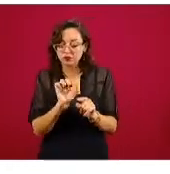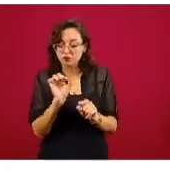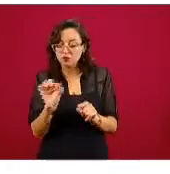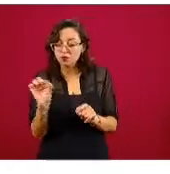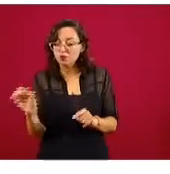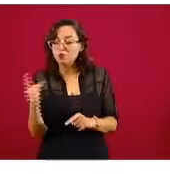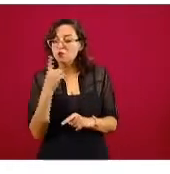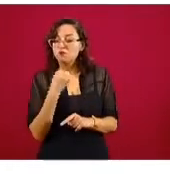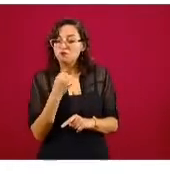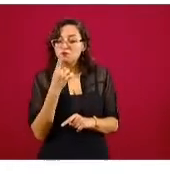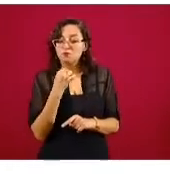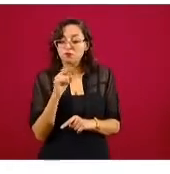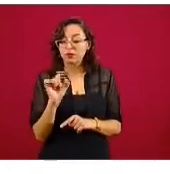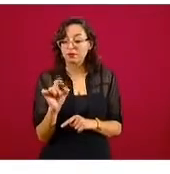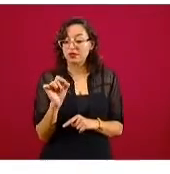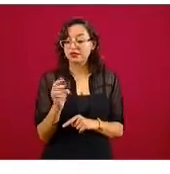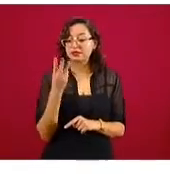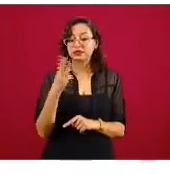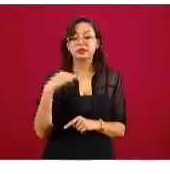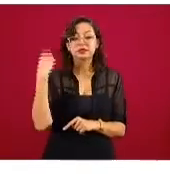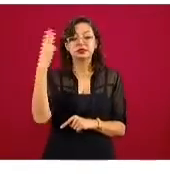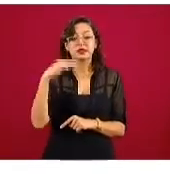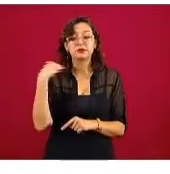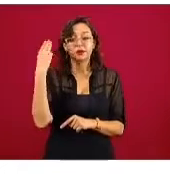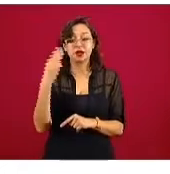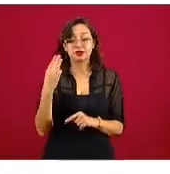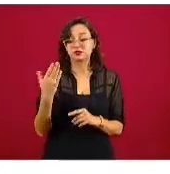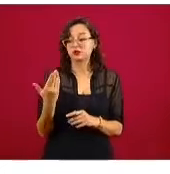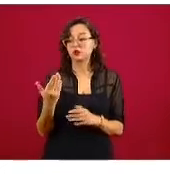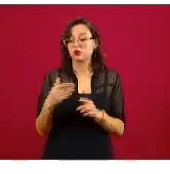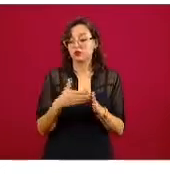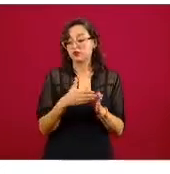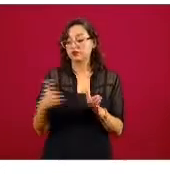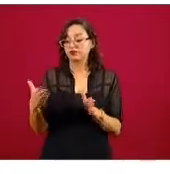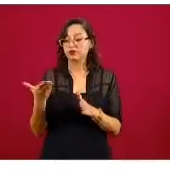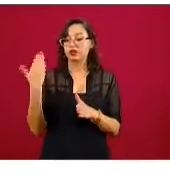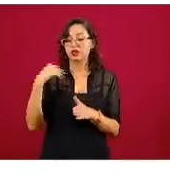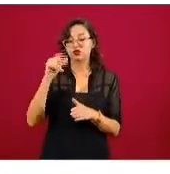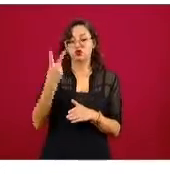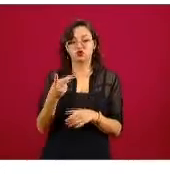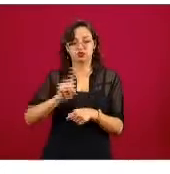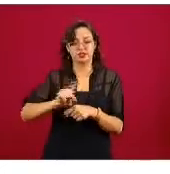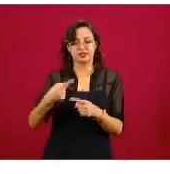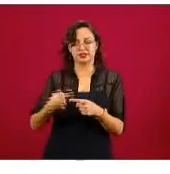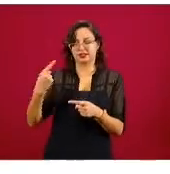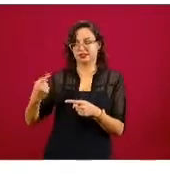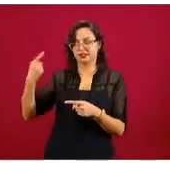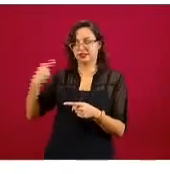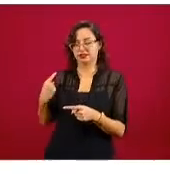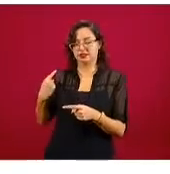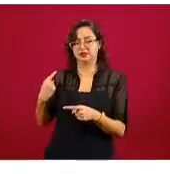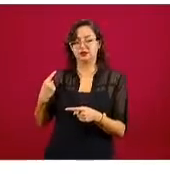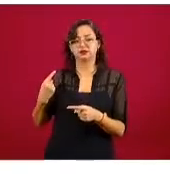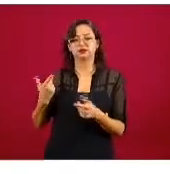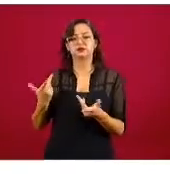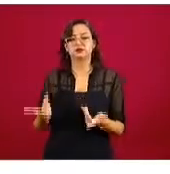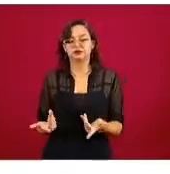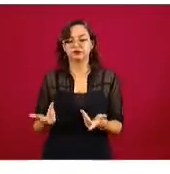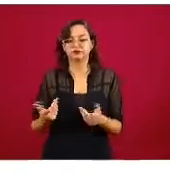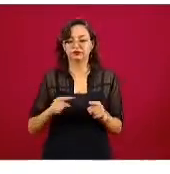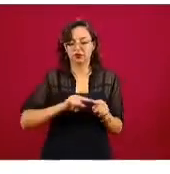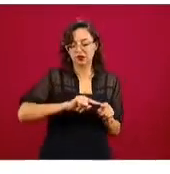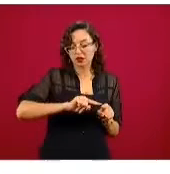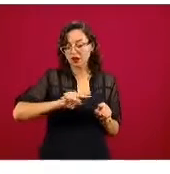los datos a partir del 23 de marzo y hasta hace 48 horas. Y eso lo que permite es reconstruir la